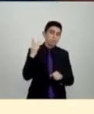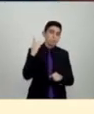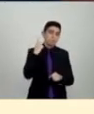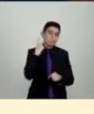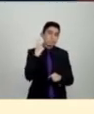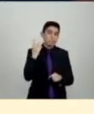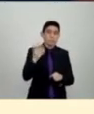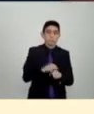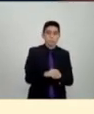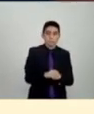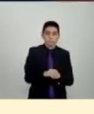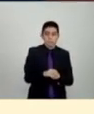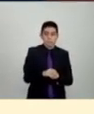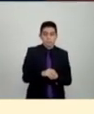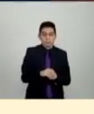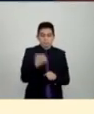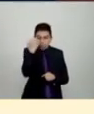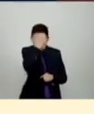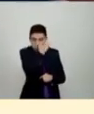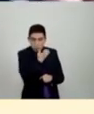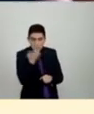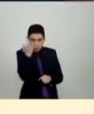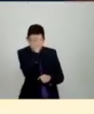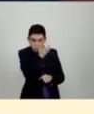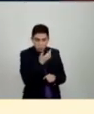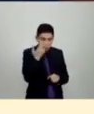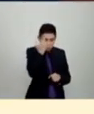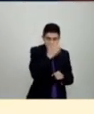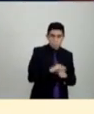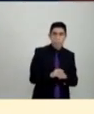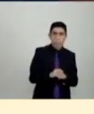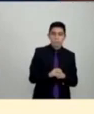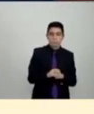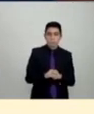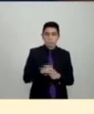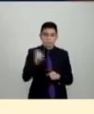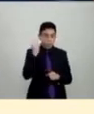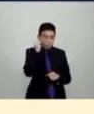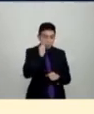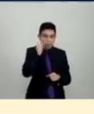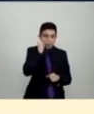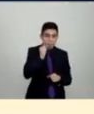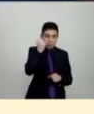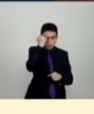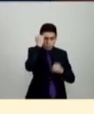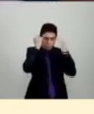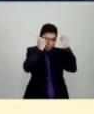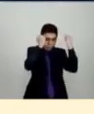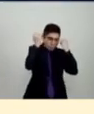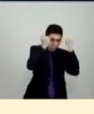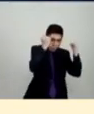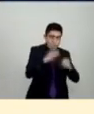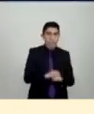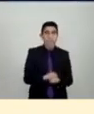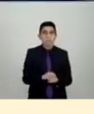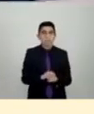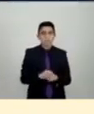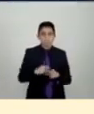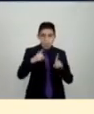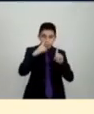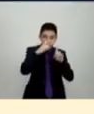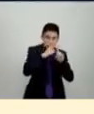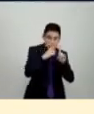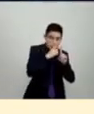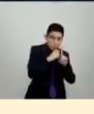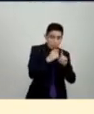y una lectura crítica, de esos lugares nacían siempre ideas críticas que después se expandían en